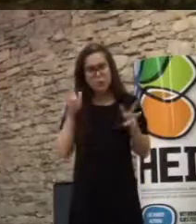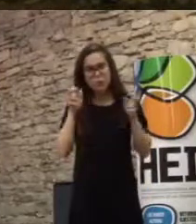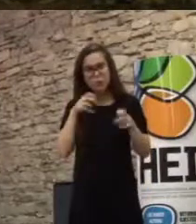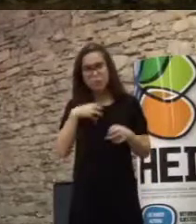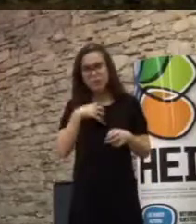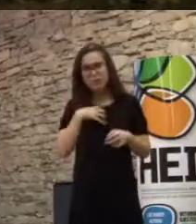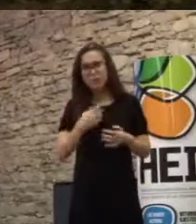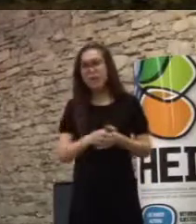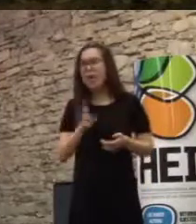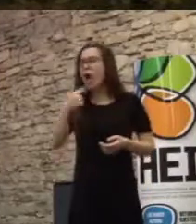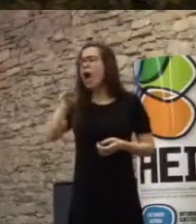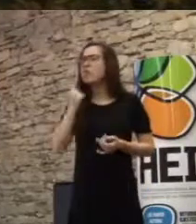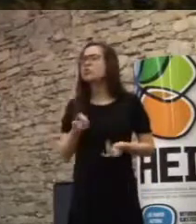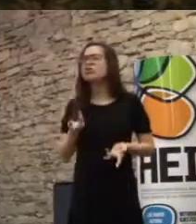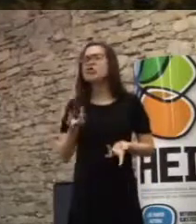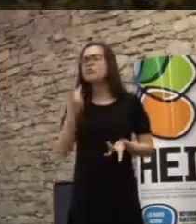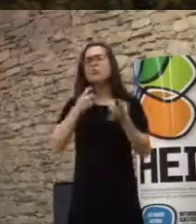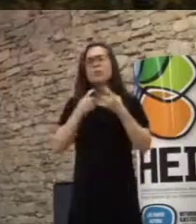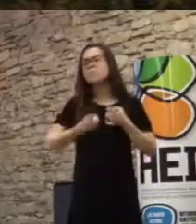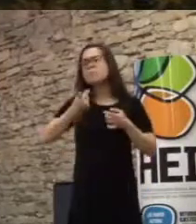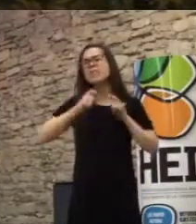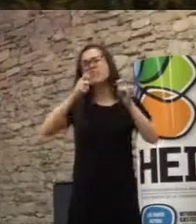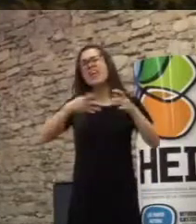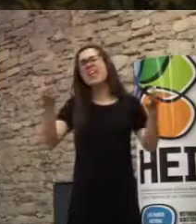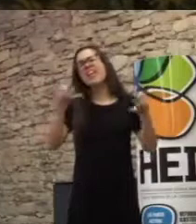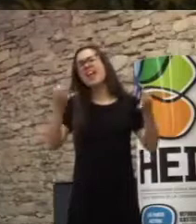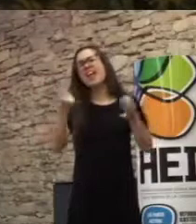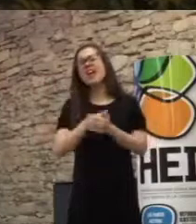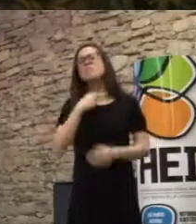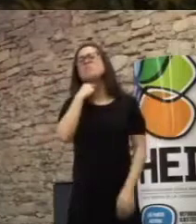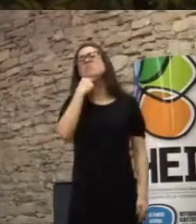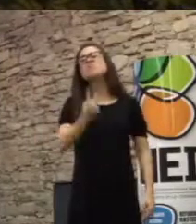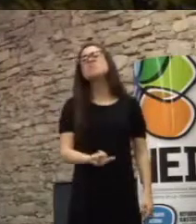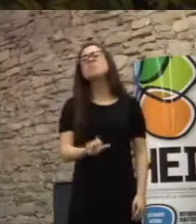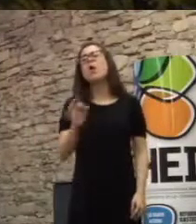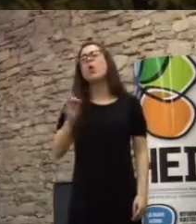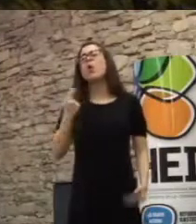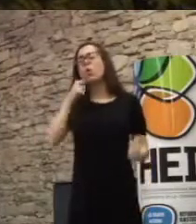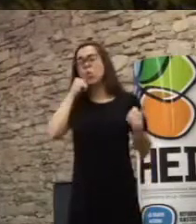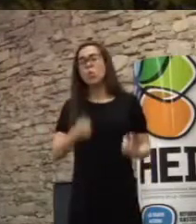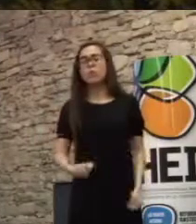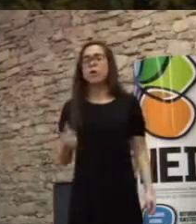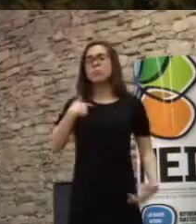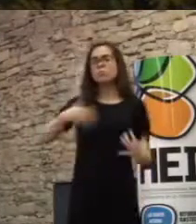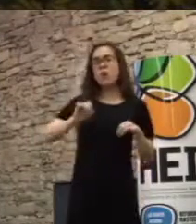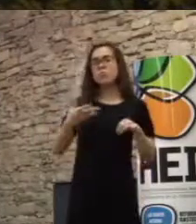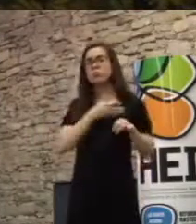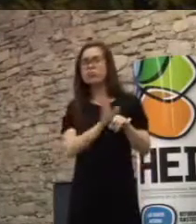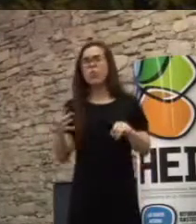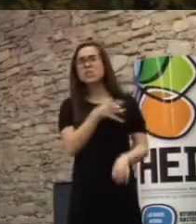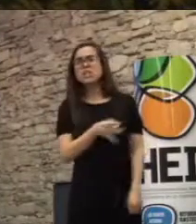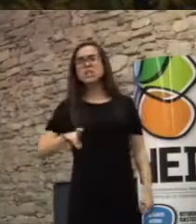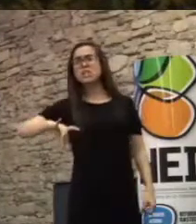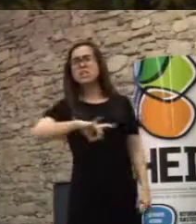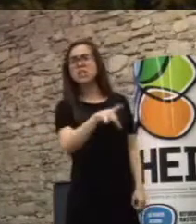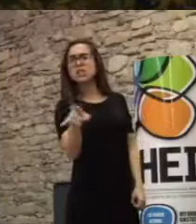o mi cuerpo es apasionante ir en moto es una auténtica pasada me gusta tomarme las curvas increíble el y el